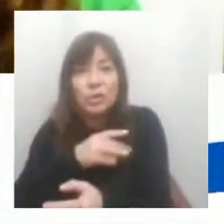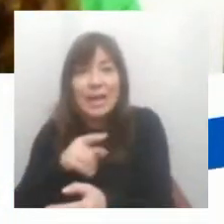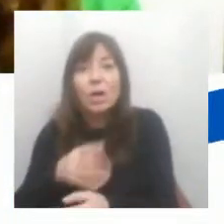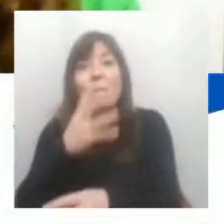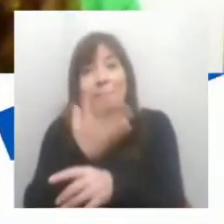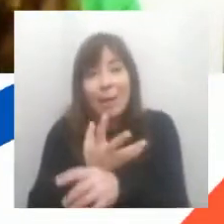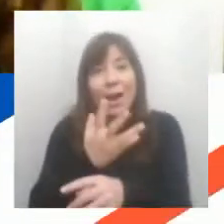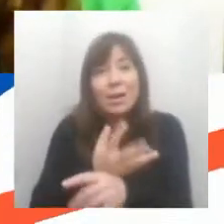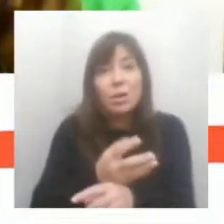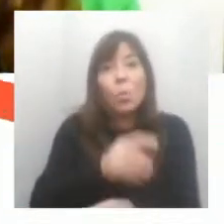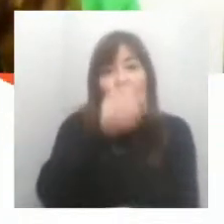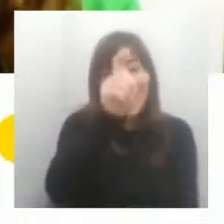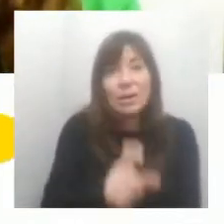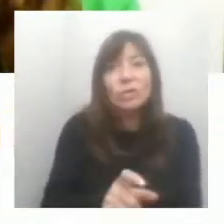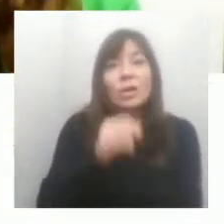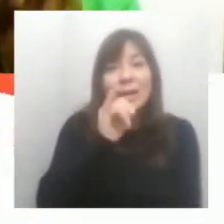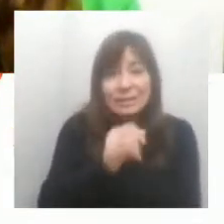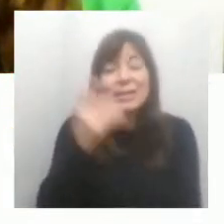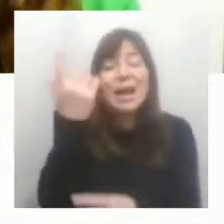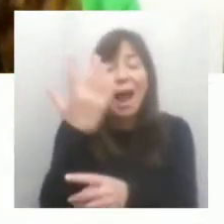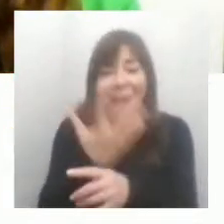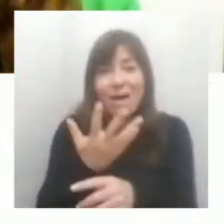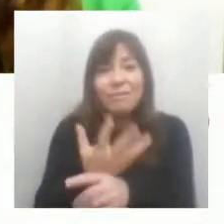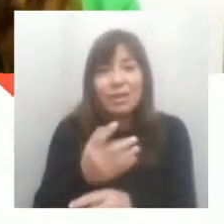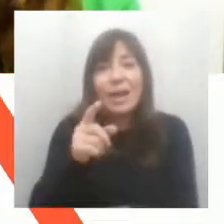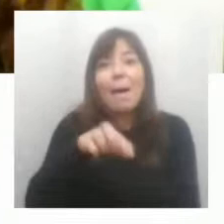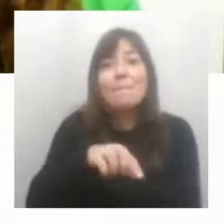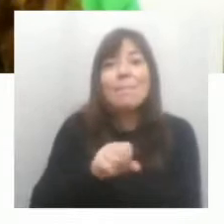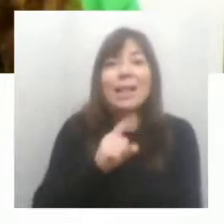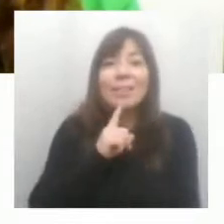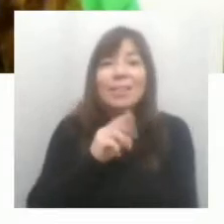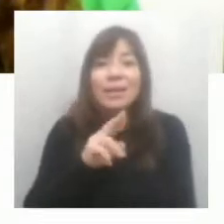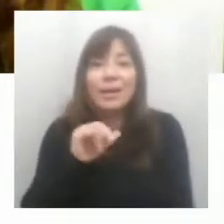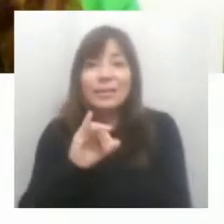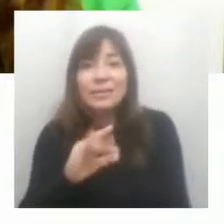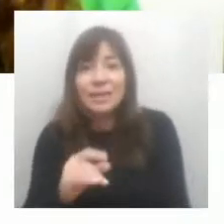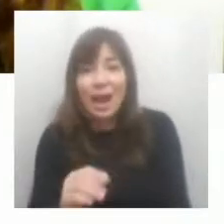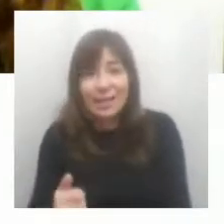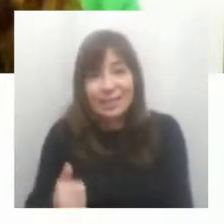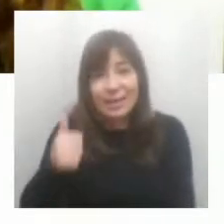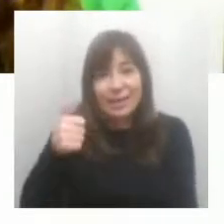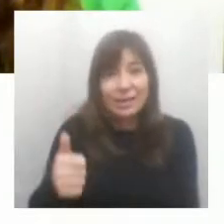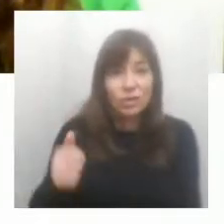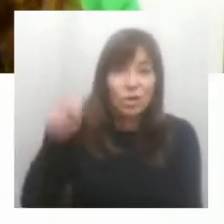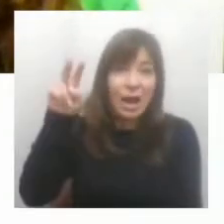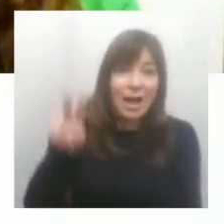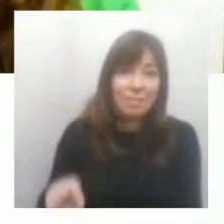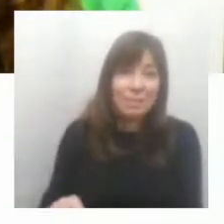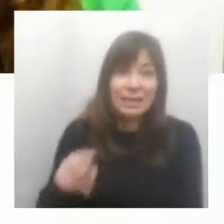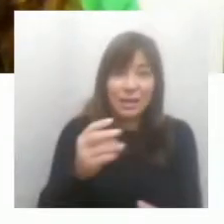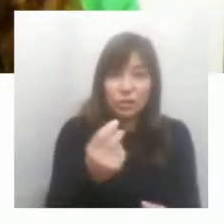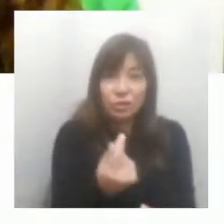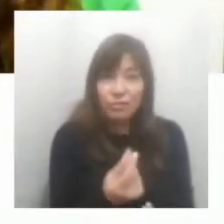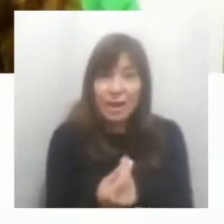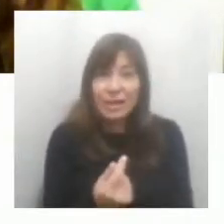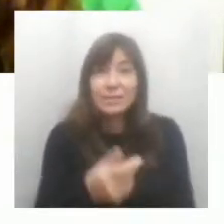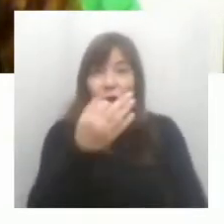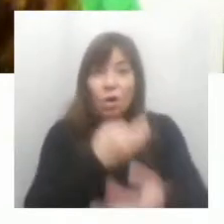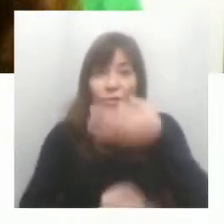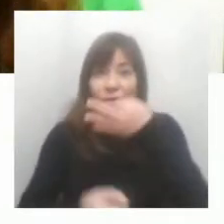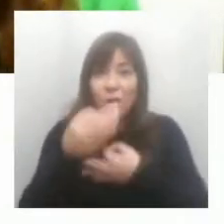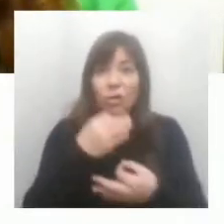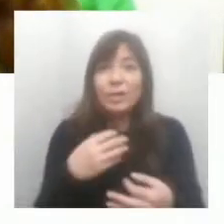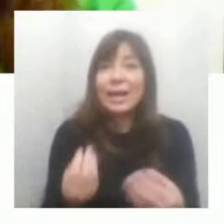estaba presente, ¿ya? Y ella es Patricia Corbalán, directora de Administración y Finanzas, y quien nos va a relatar ahora lo que